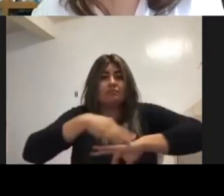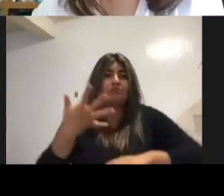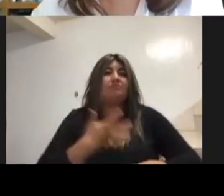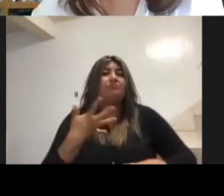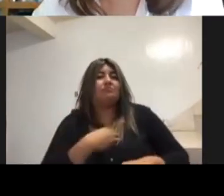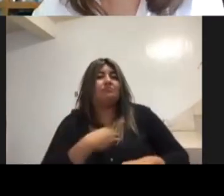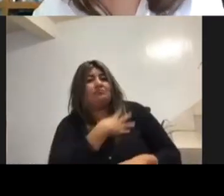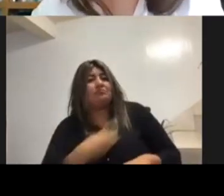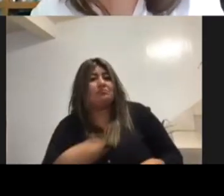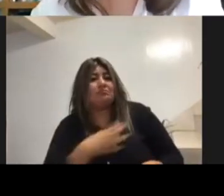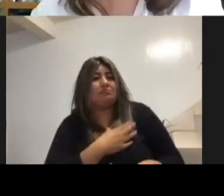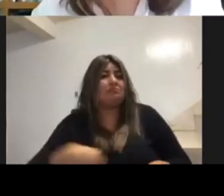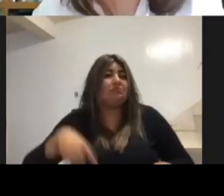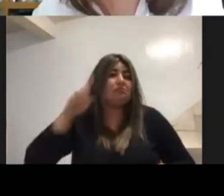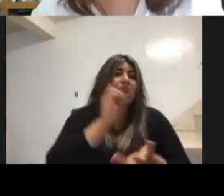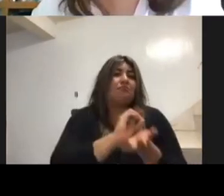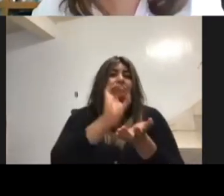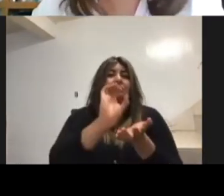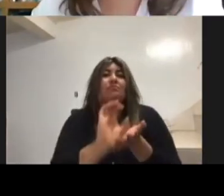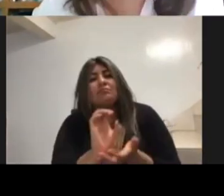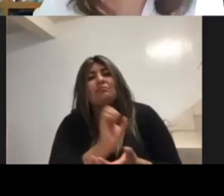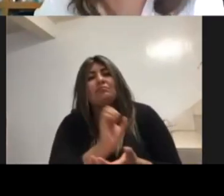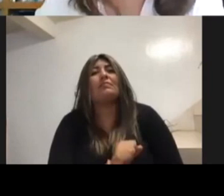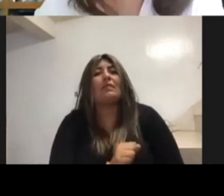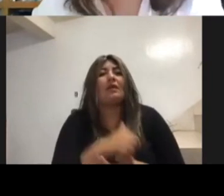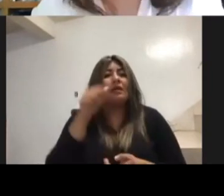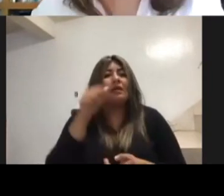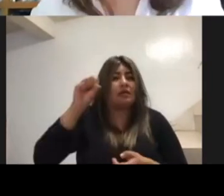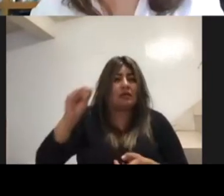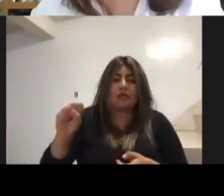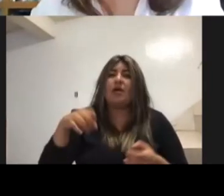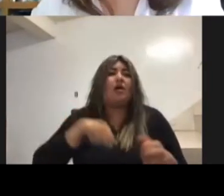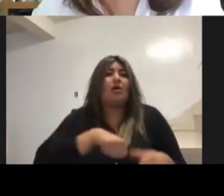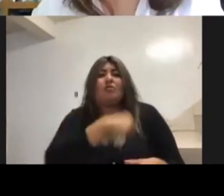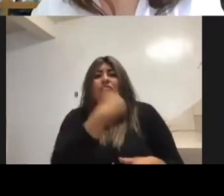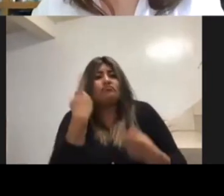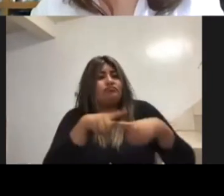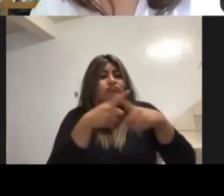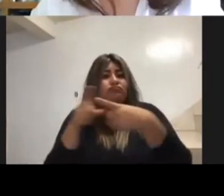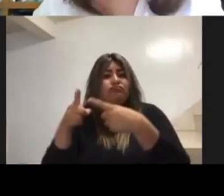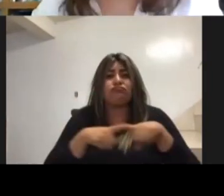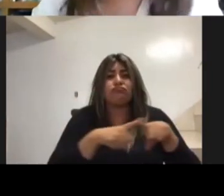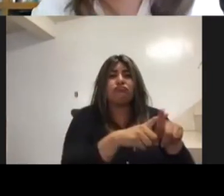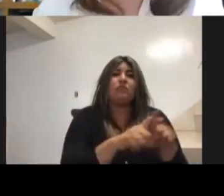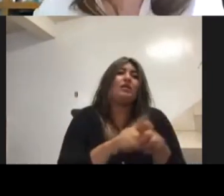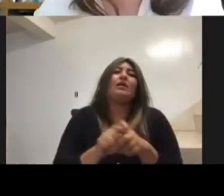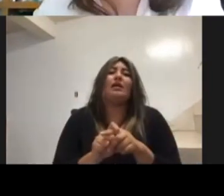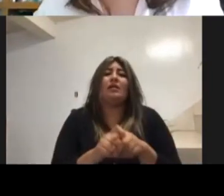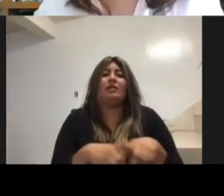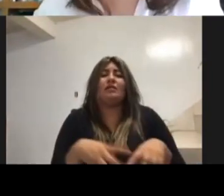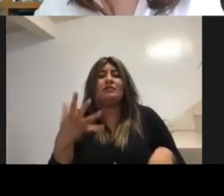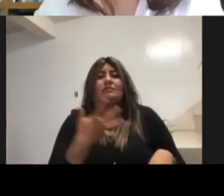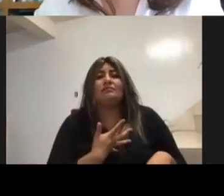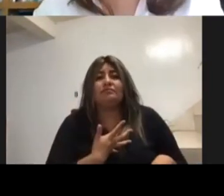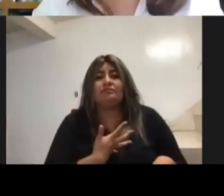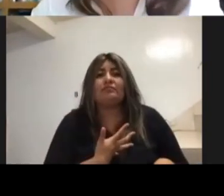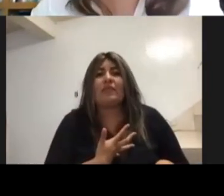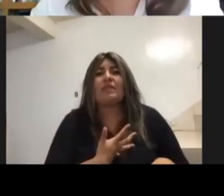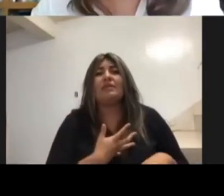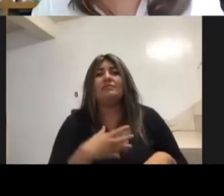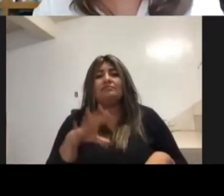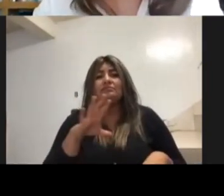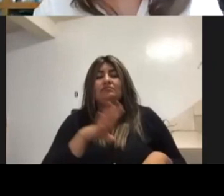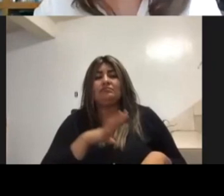con discapacidad o con aptitudes sobresalientes o cualquier otra condición que los pone bajo ciertas circunstancias en